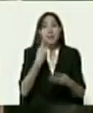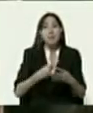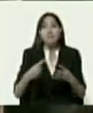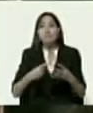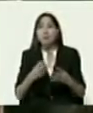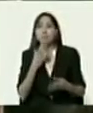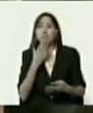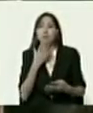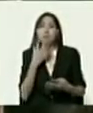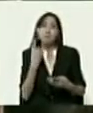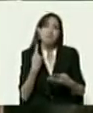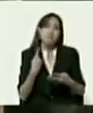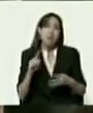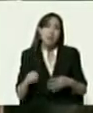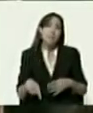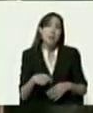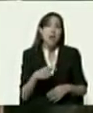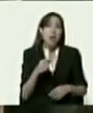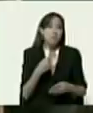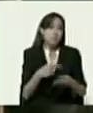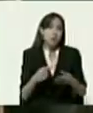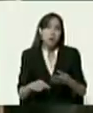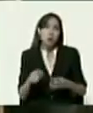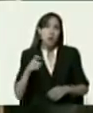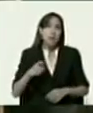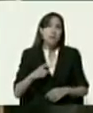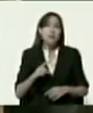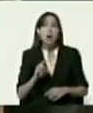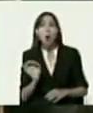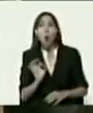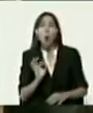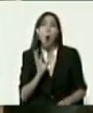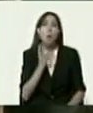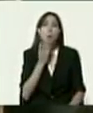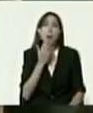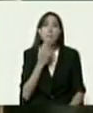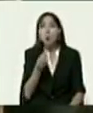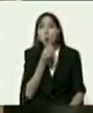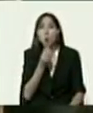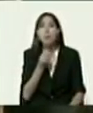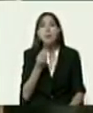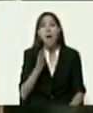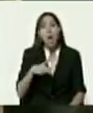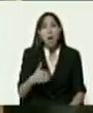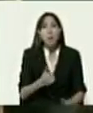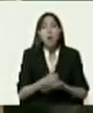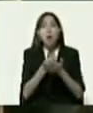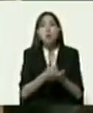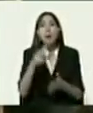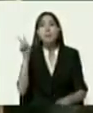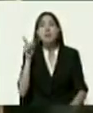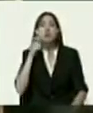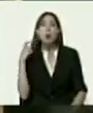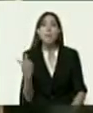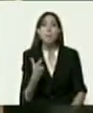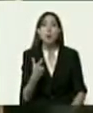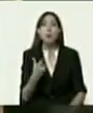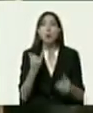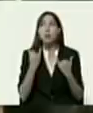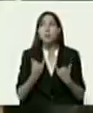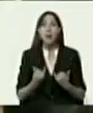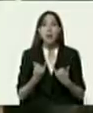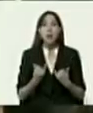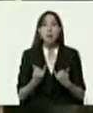lujo, ni medicina, ni alimentos, ni tratamientos médicos, ni nada que pueda ayudar al pueblo venezolano a partir